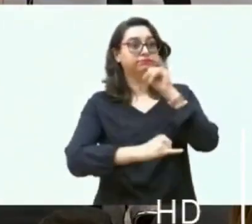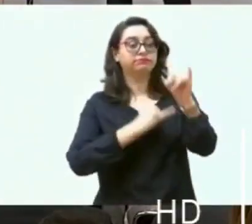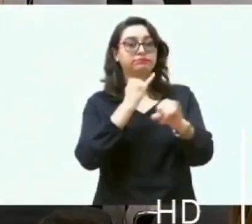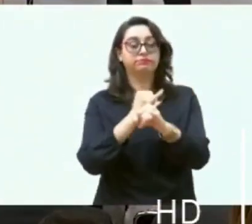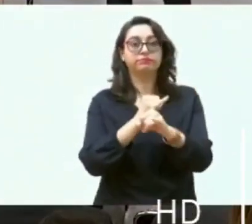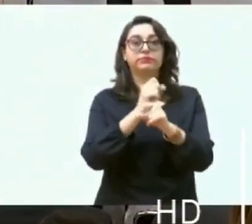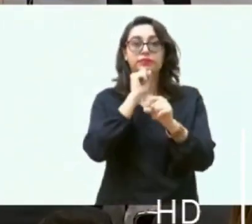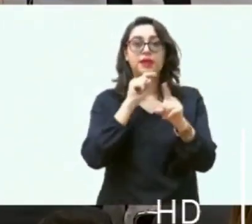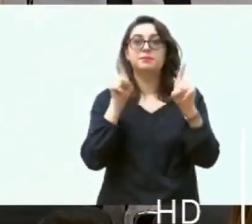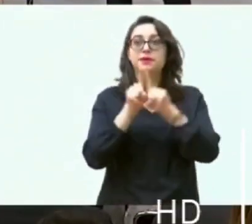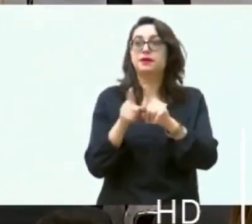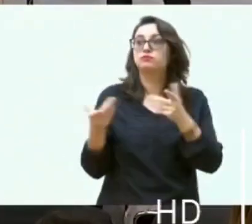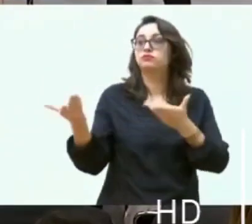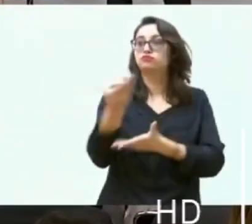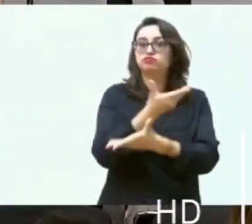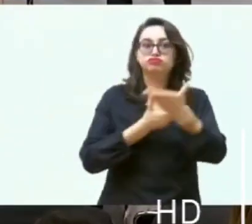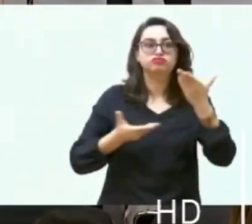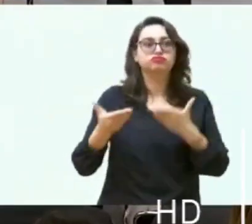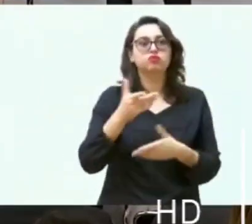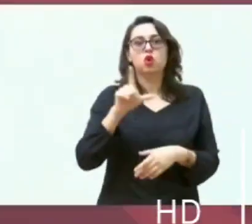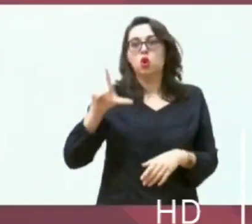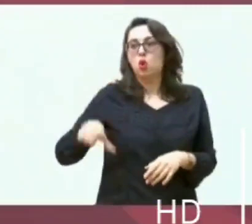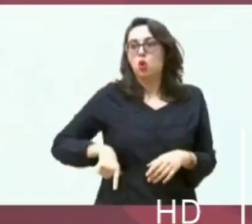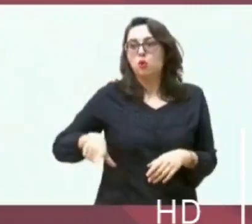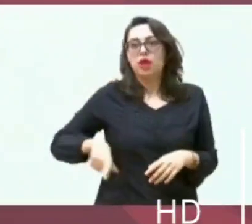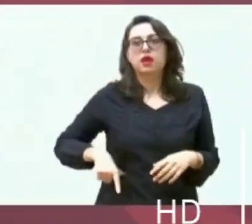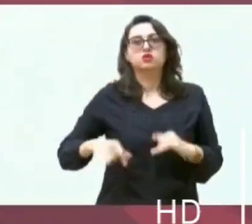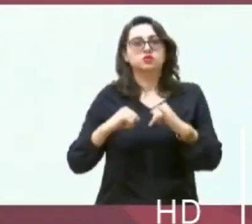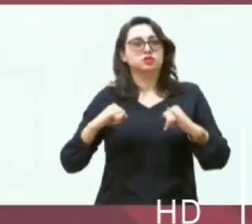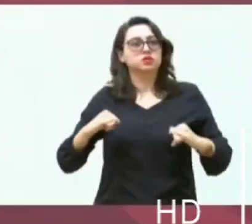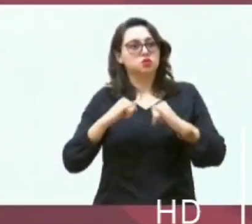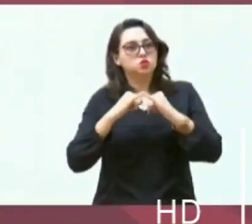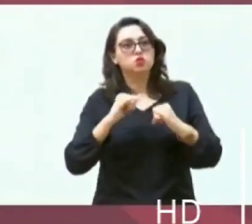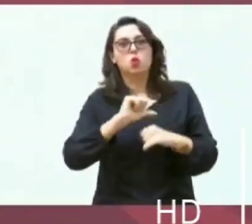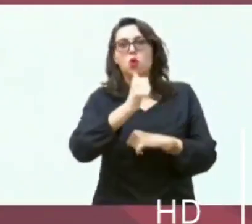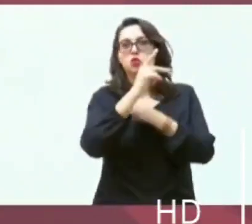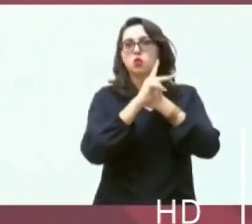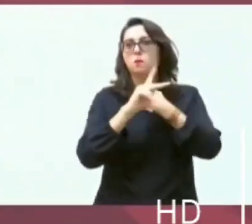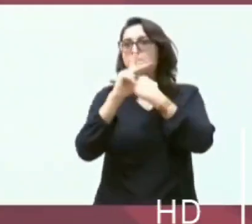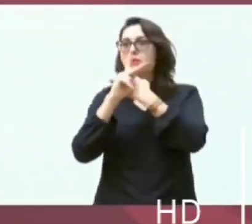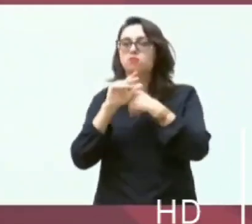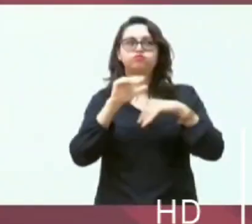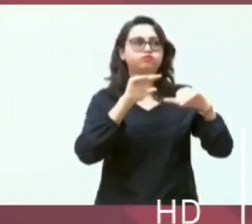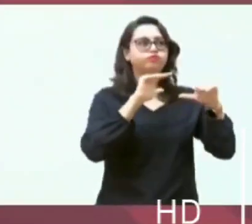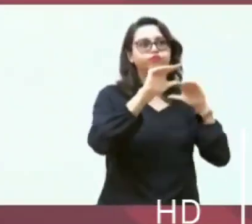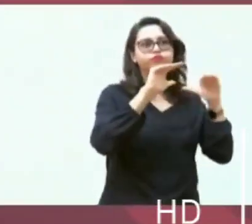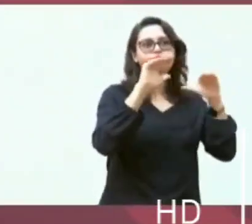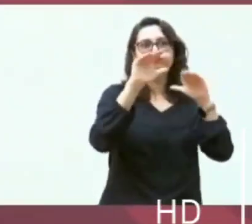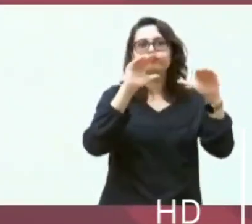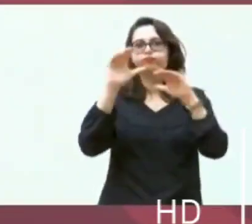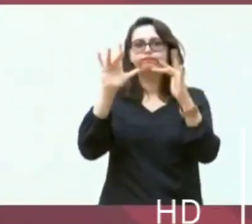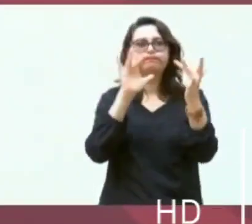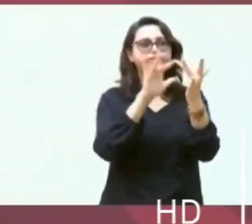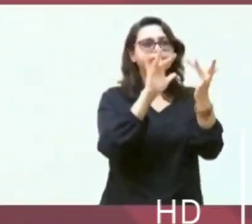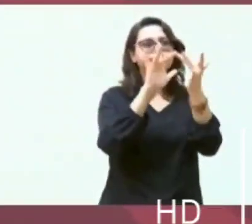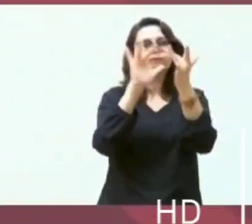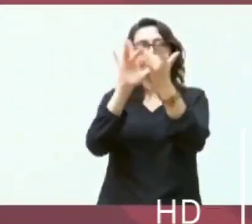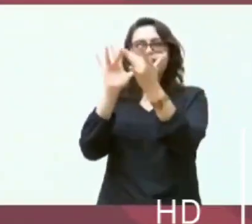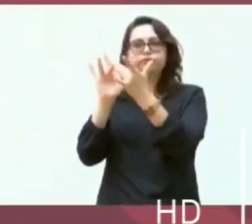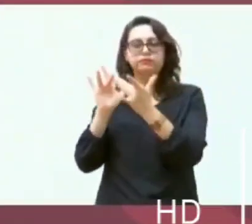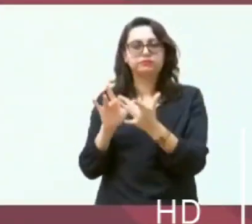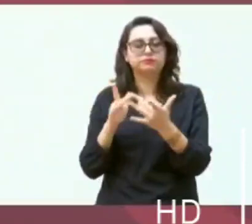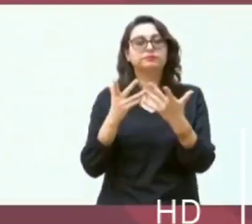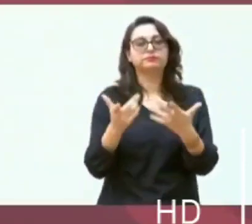internacional con gobiernos e instituciones académicas, sobre todo con países de